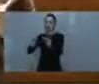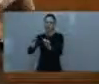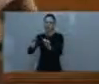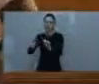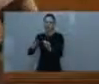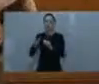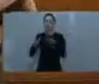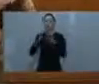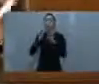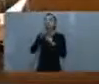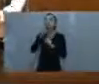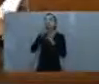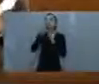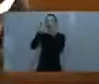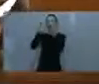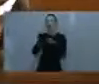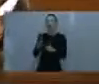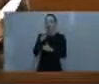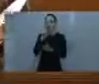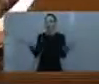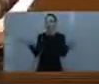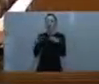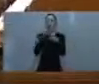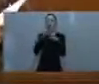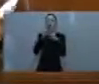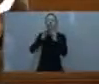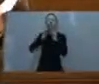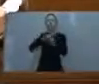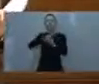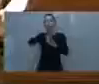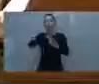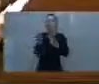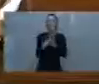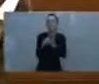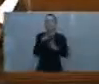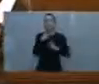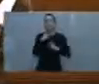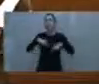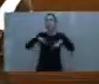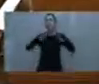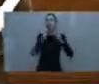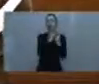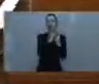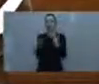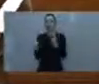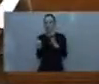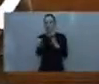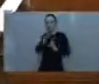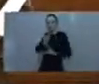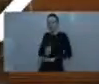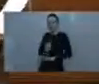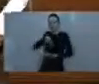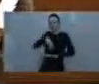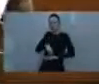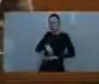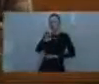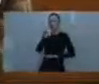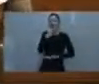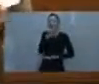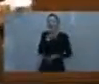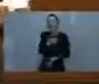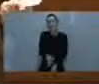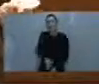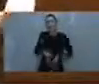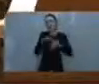todo su grupo parlamentario que cada uno de los portavoces que acuda a la tribuna diga de forma reiterada,